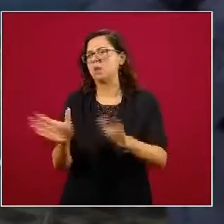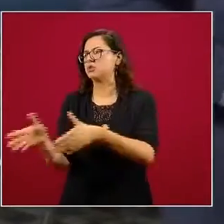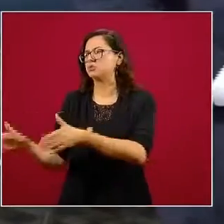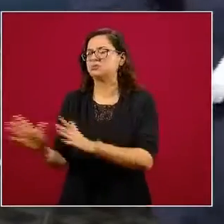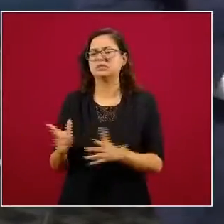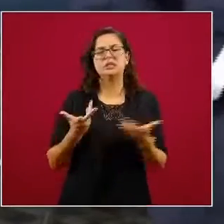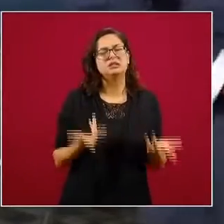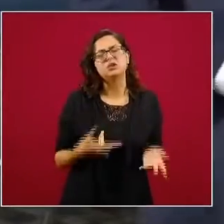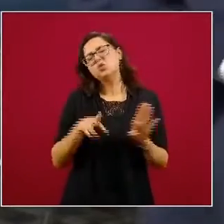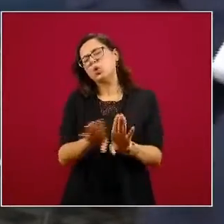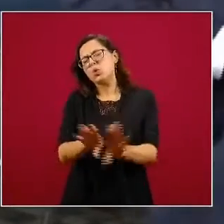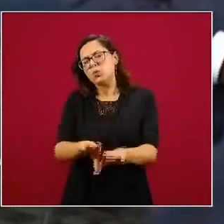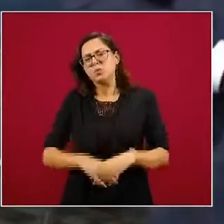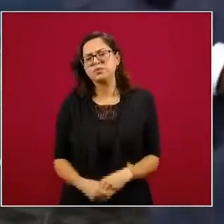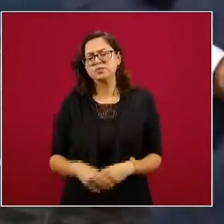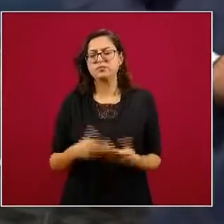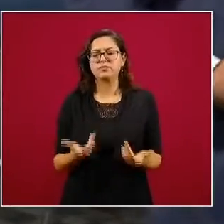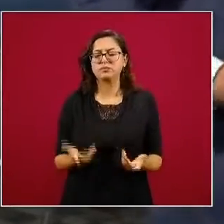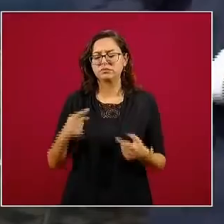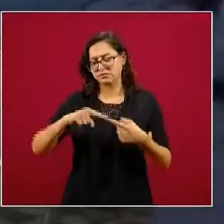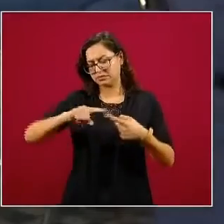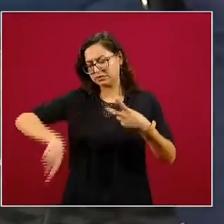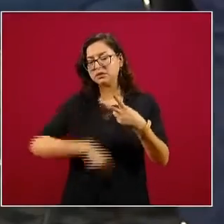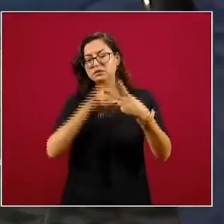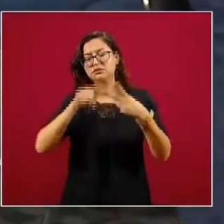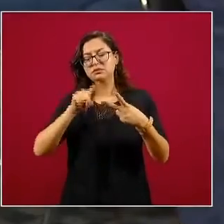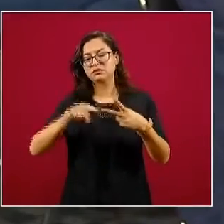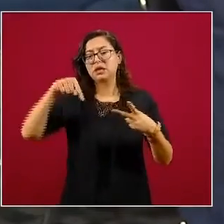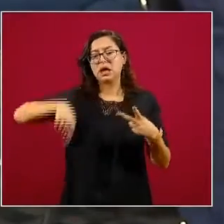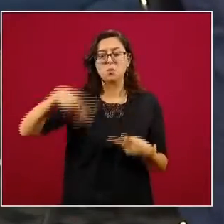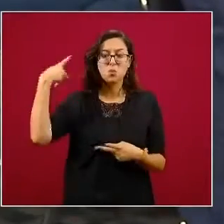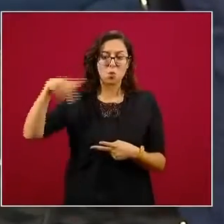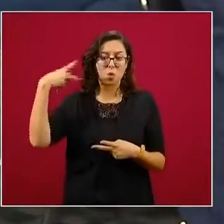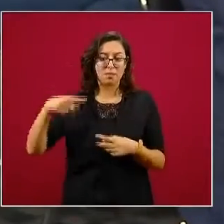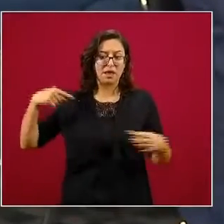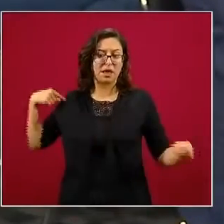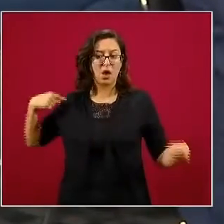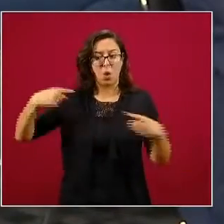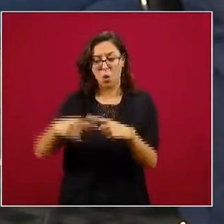y de los otros gobernadores, de los otros 23,